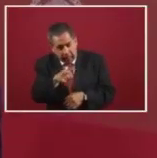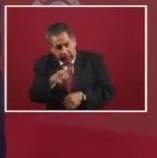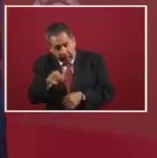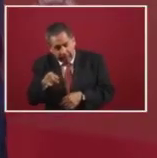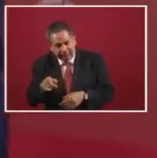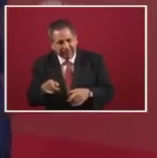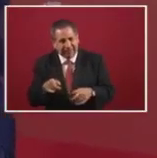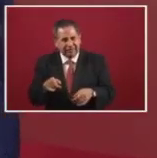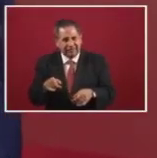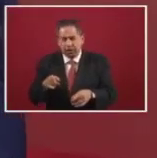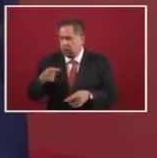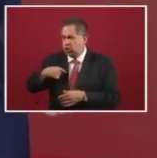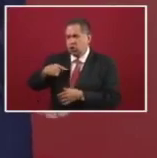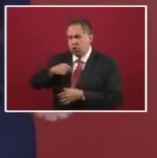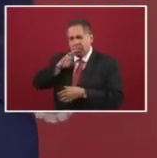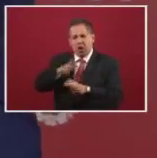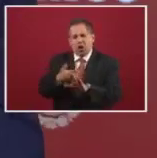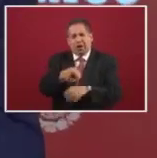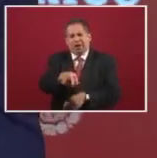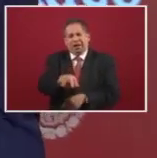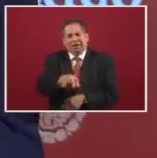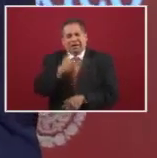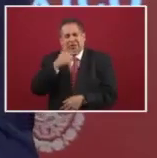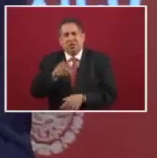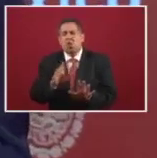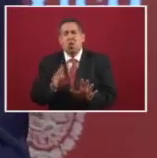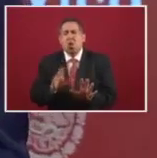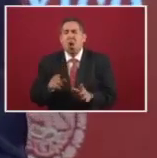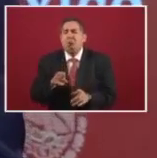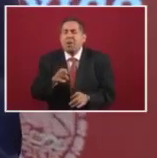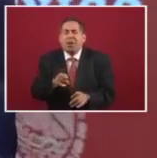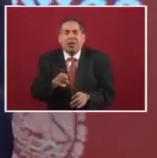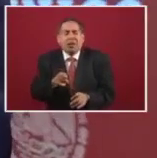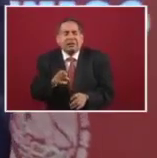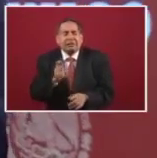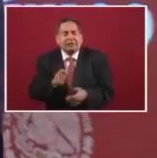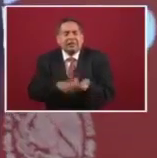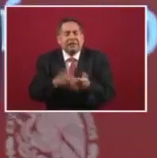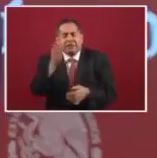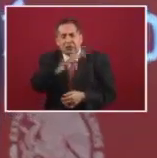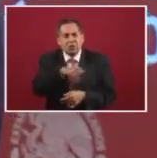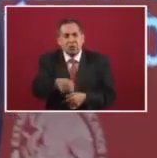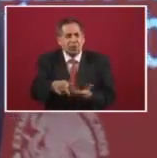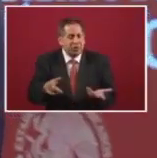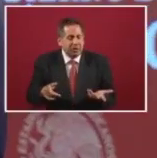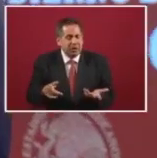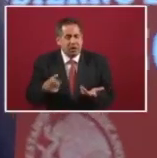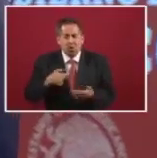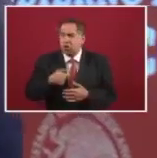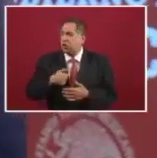yo esté en contra o que yo vaya a